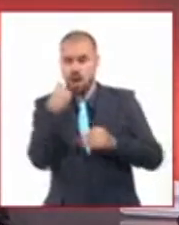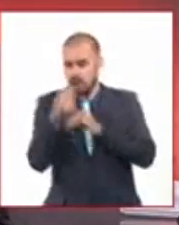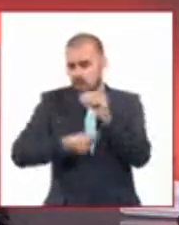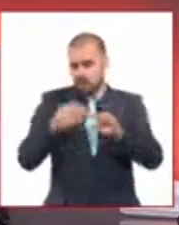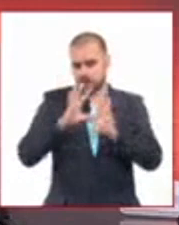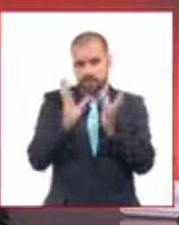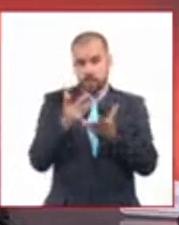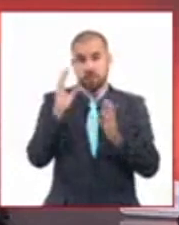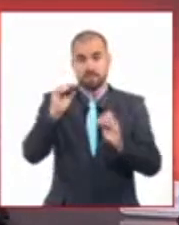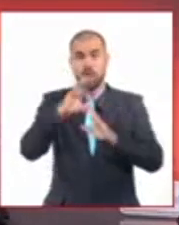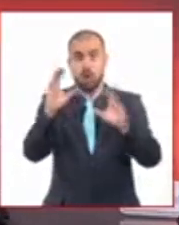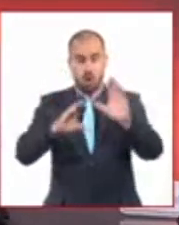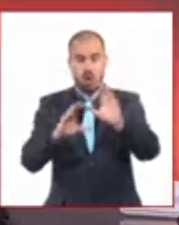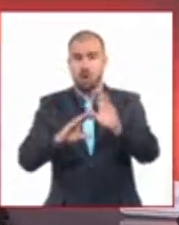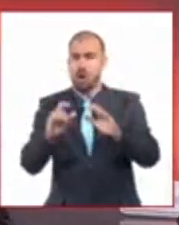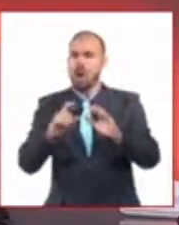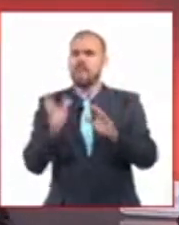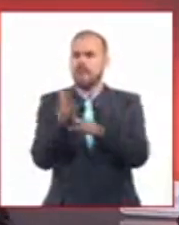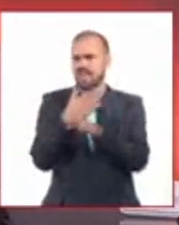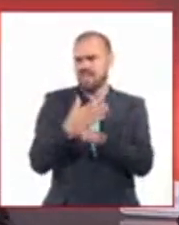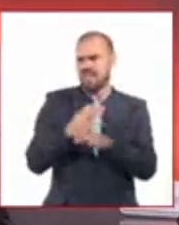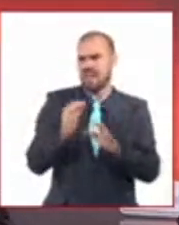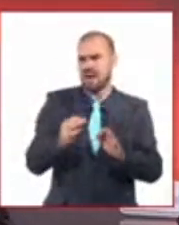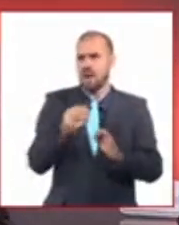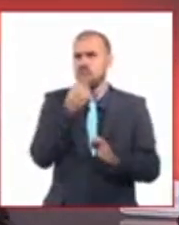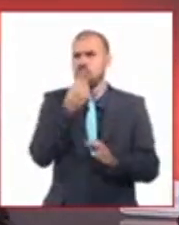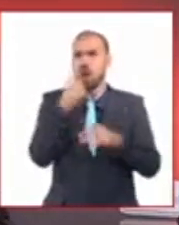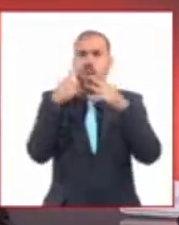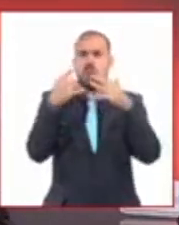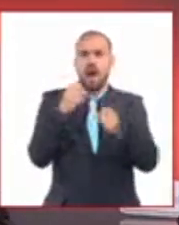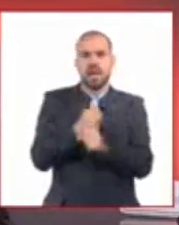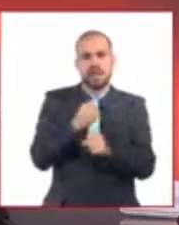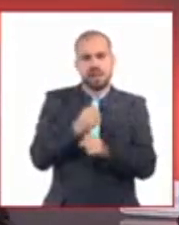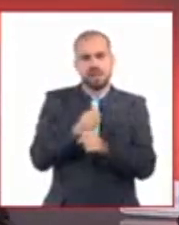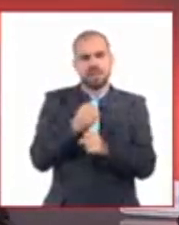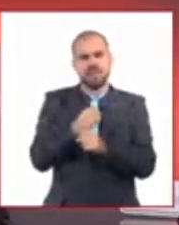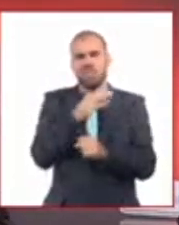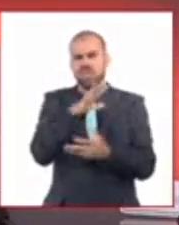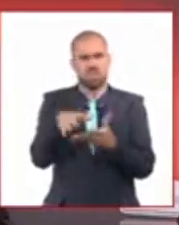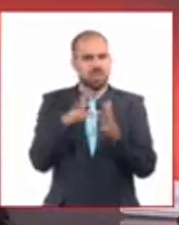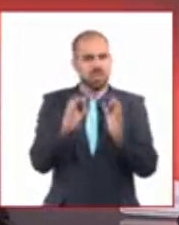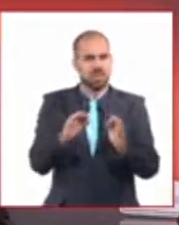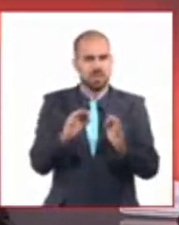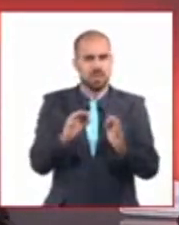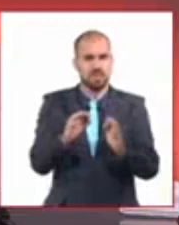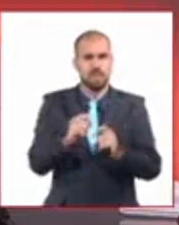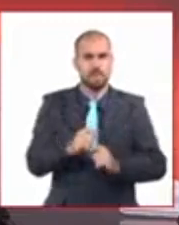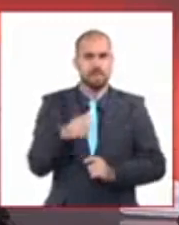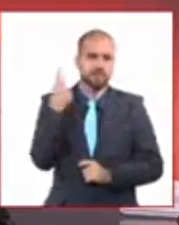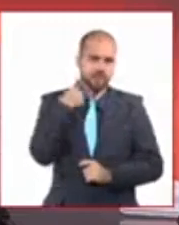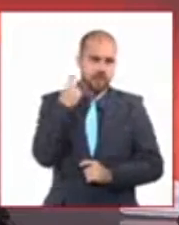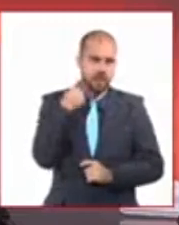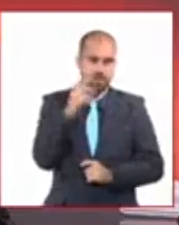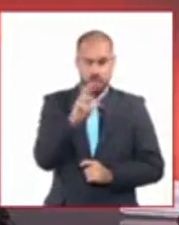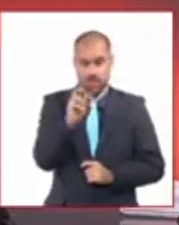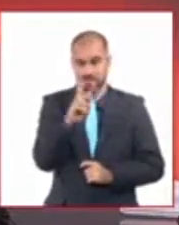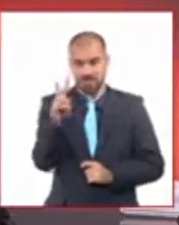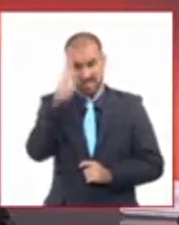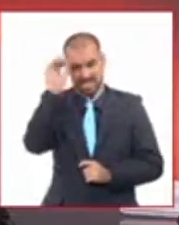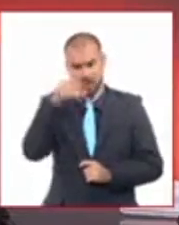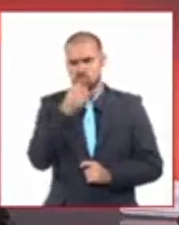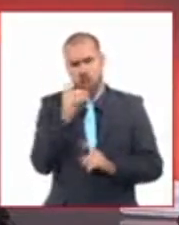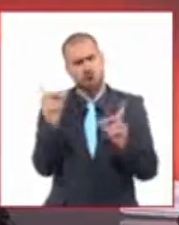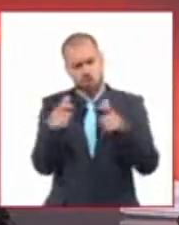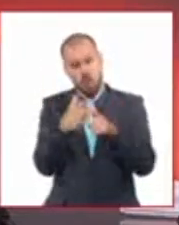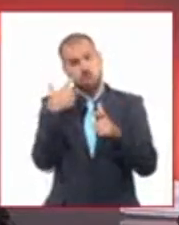que luego estaremos hablando va a tener un papel protagónico en los ángeles del año 2022 así que es un país